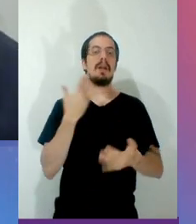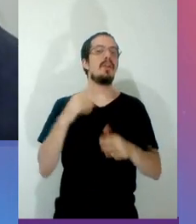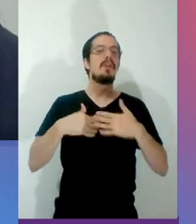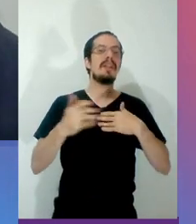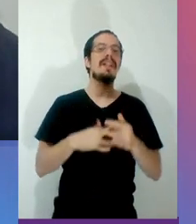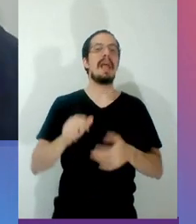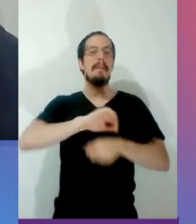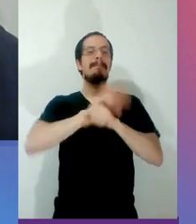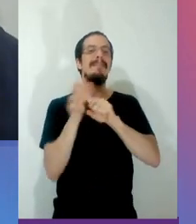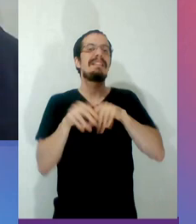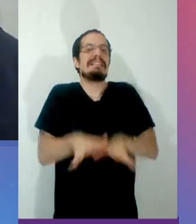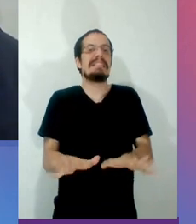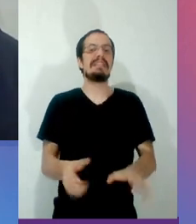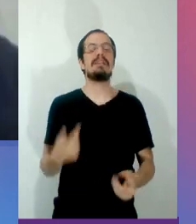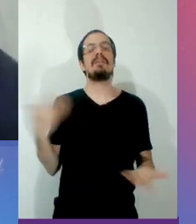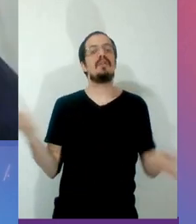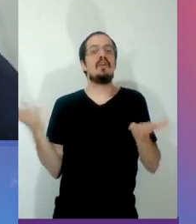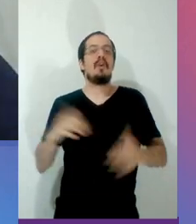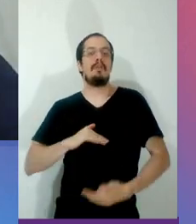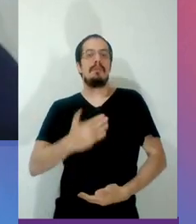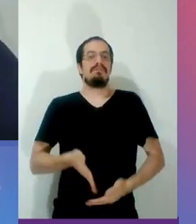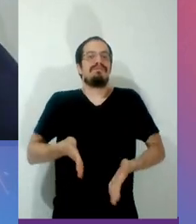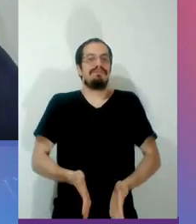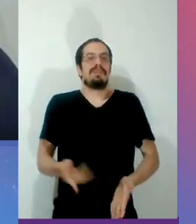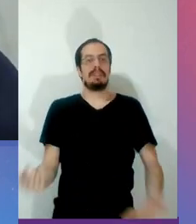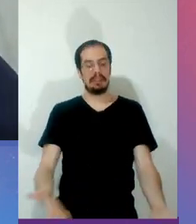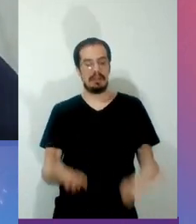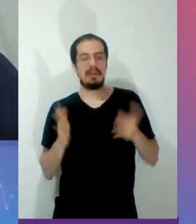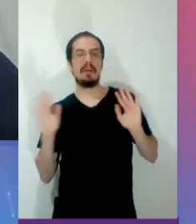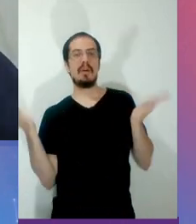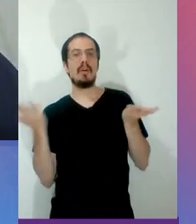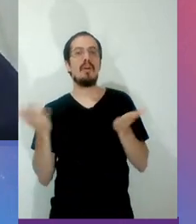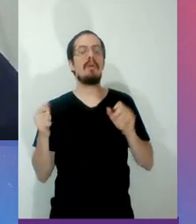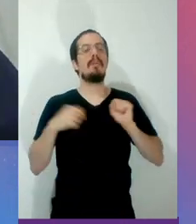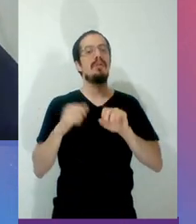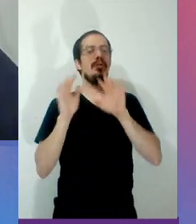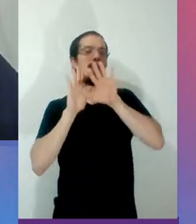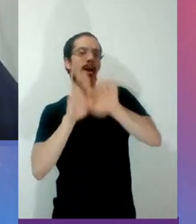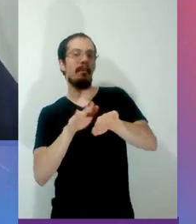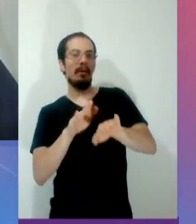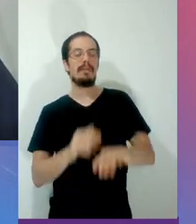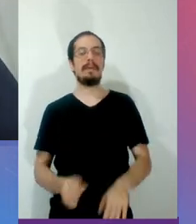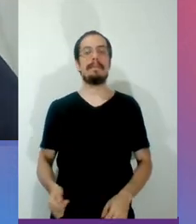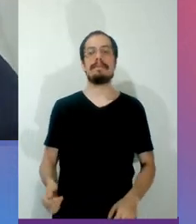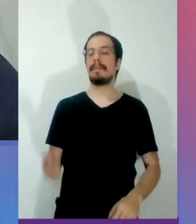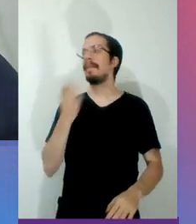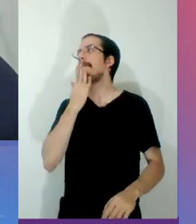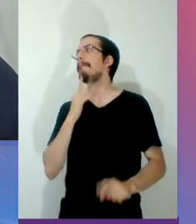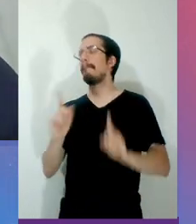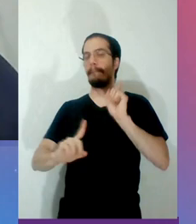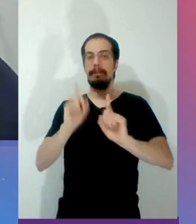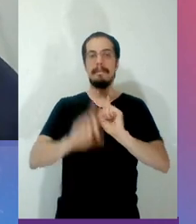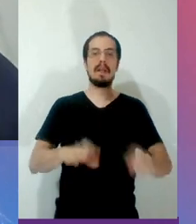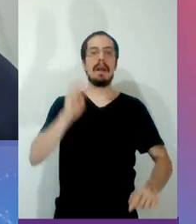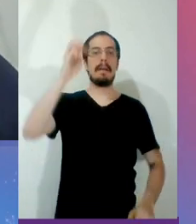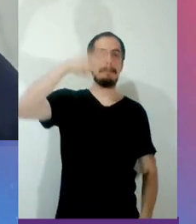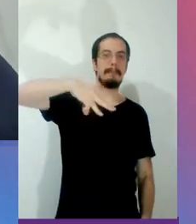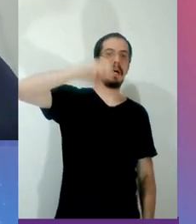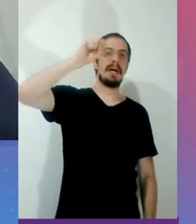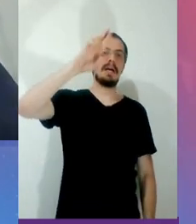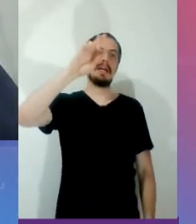primaria con estos rendimientos que muchas veces no son los adecuados. Margarita Barría dice